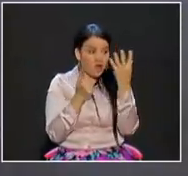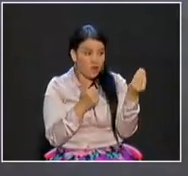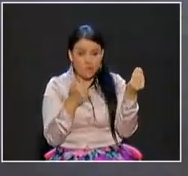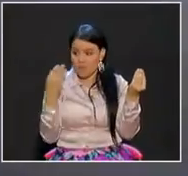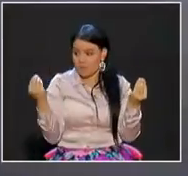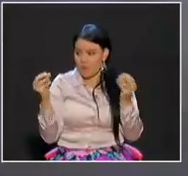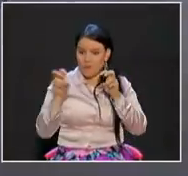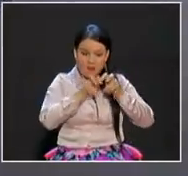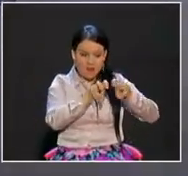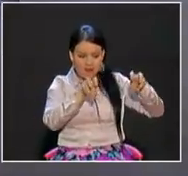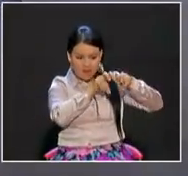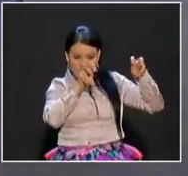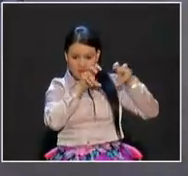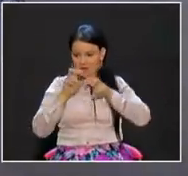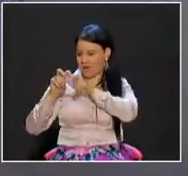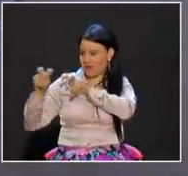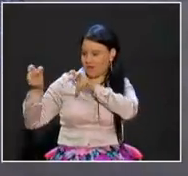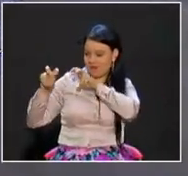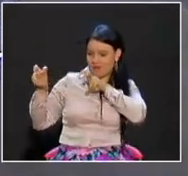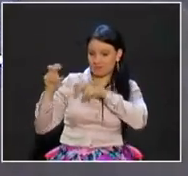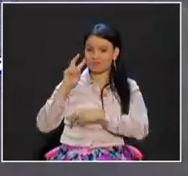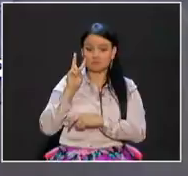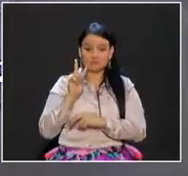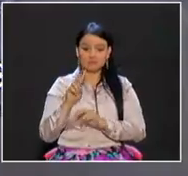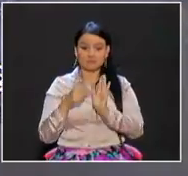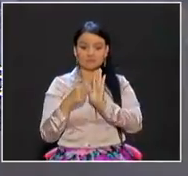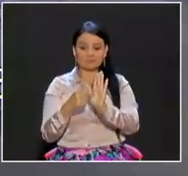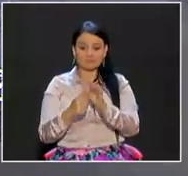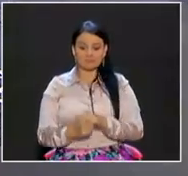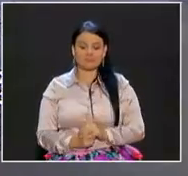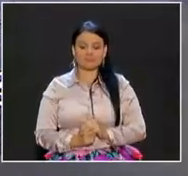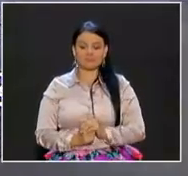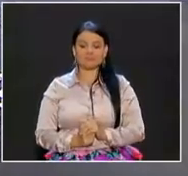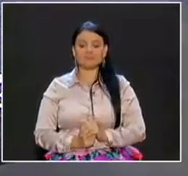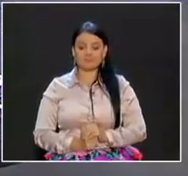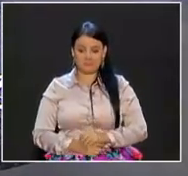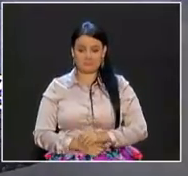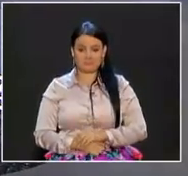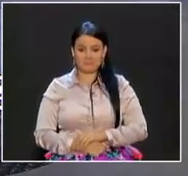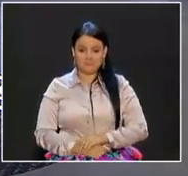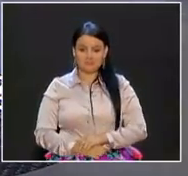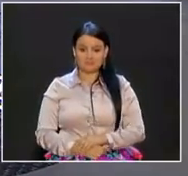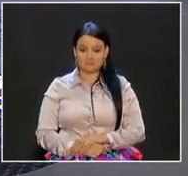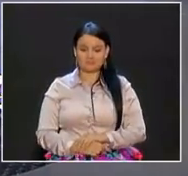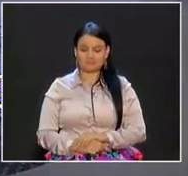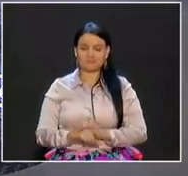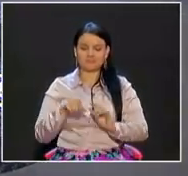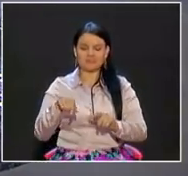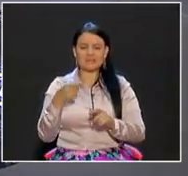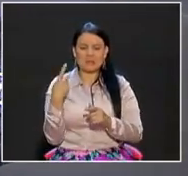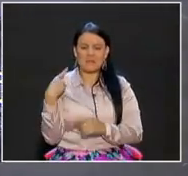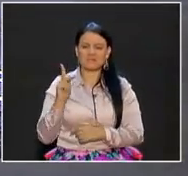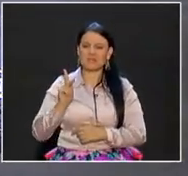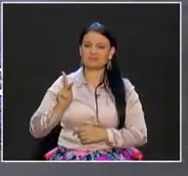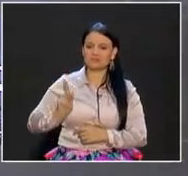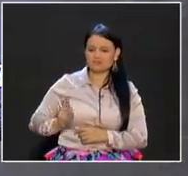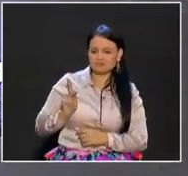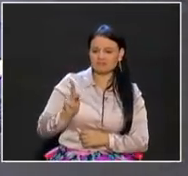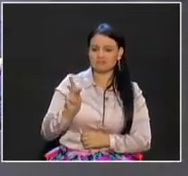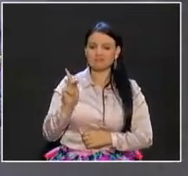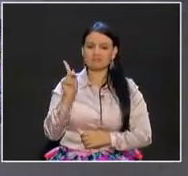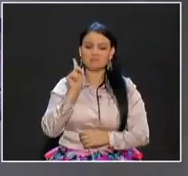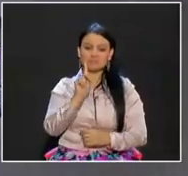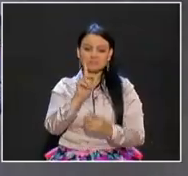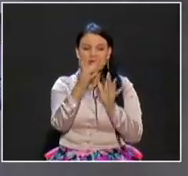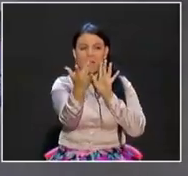a sus candidatos y como podemos ver en cualquier rincón pueden estar ellos van a estar ellos caminando van a estar ellos teniendo